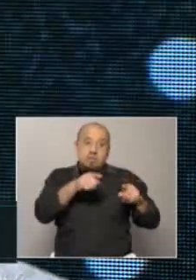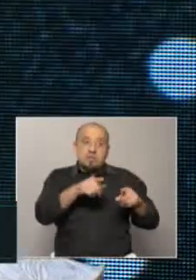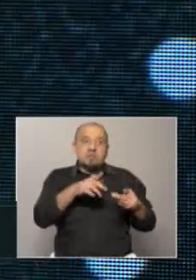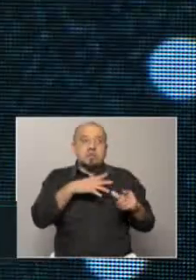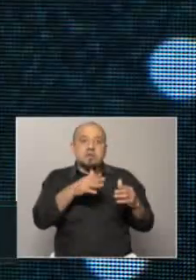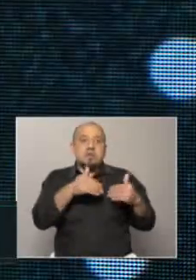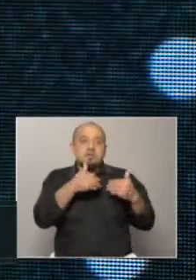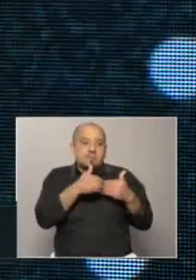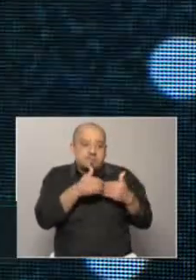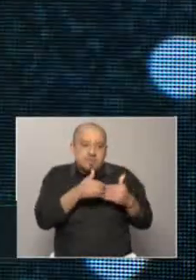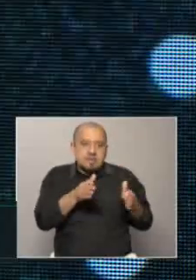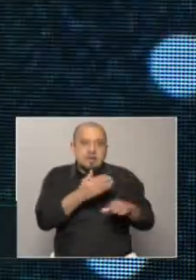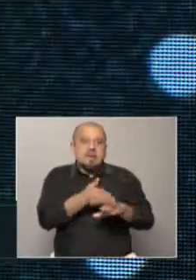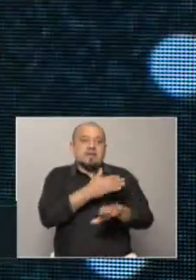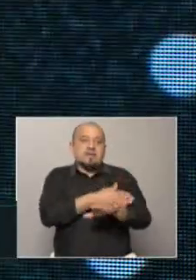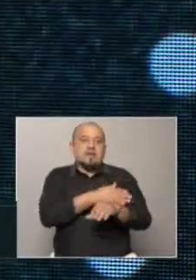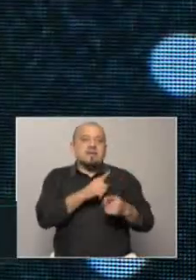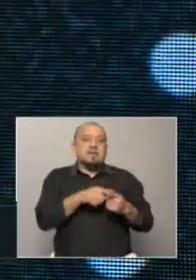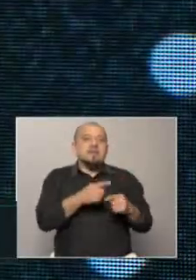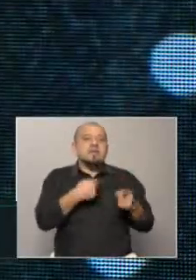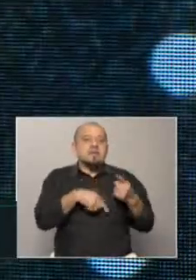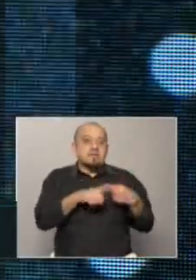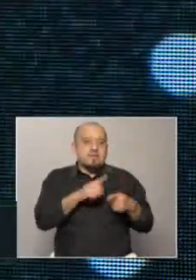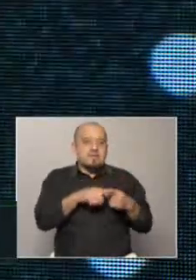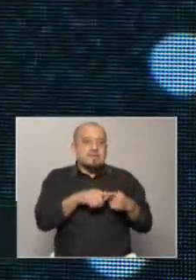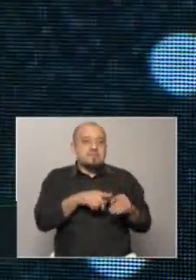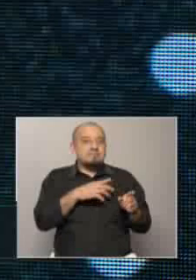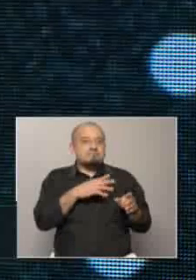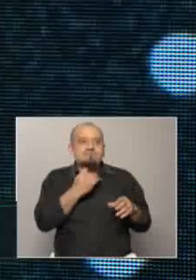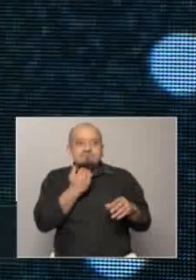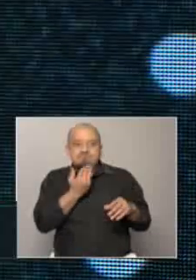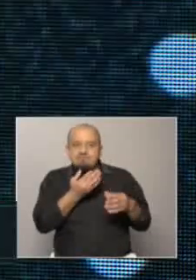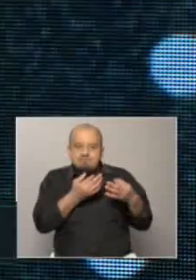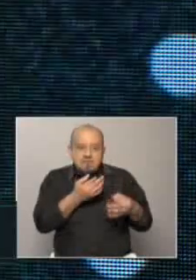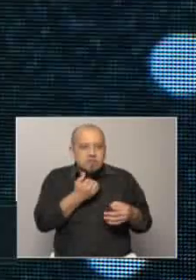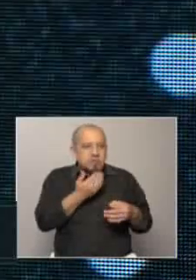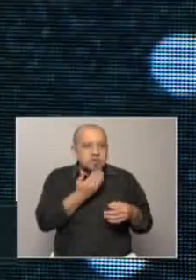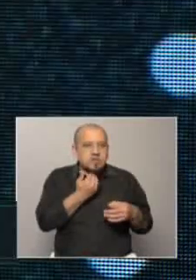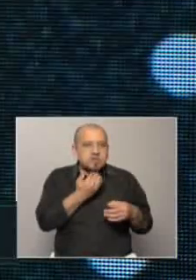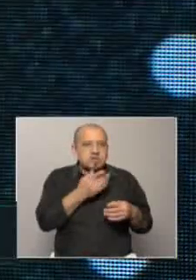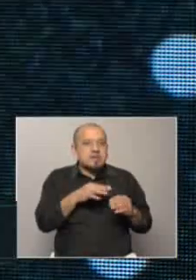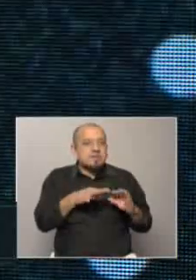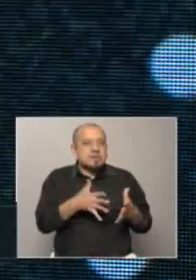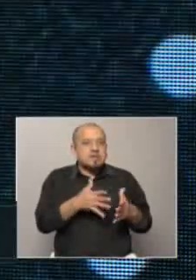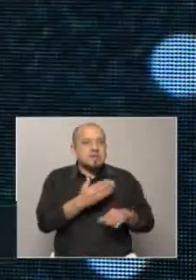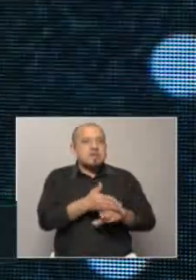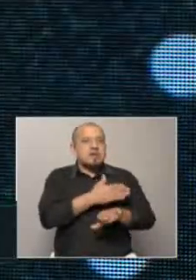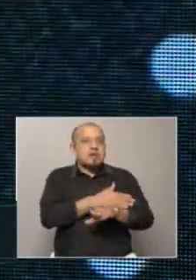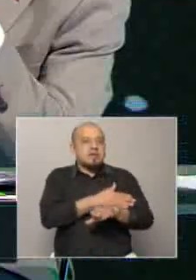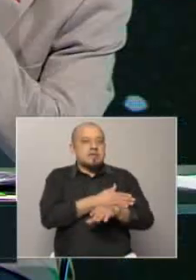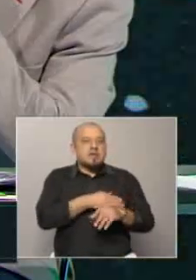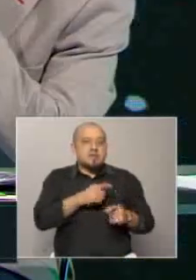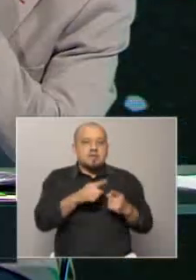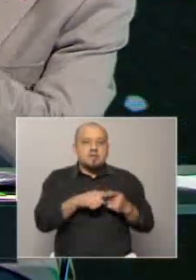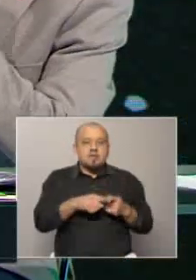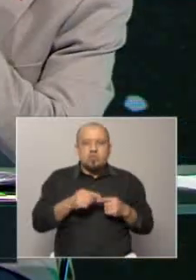se empieza a gestar desde antes. Claro, ¿no? Claramente hay atención, ¿no? No sé bien lo que pasó antes de todo esto. ¿Le pasó de